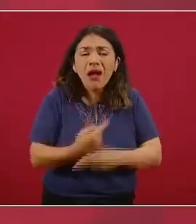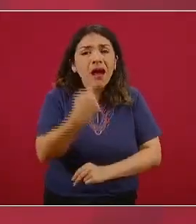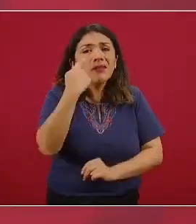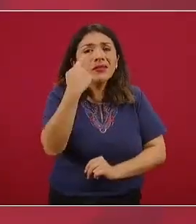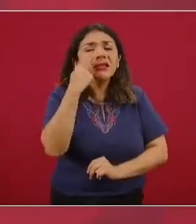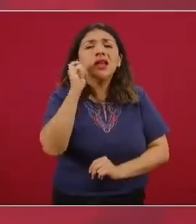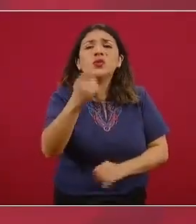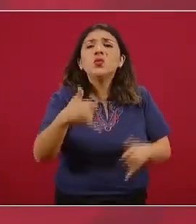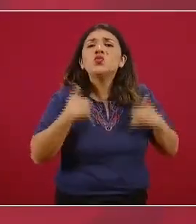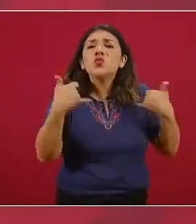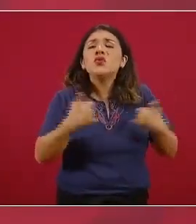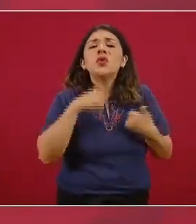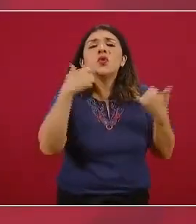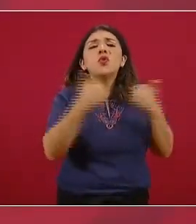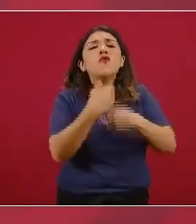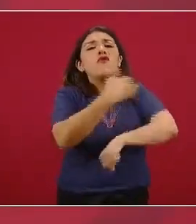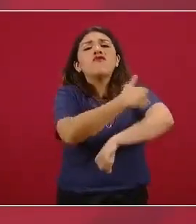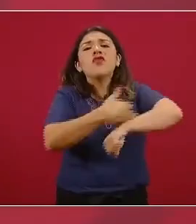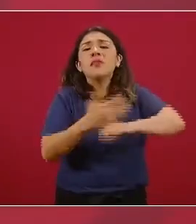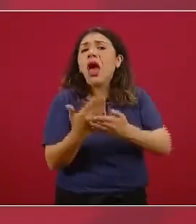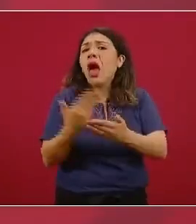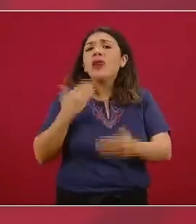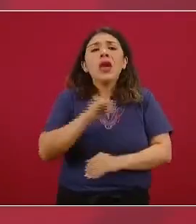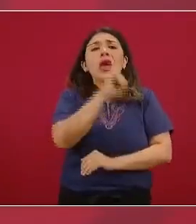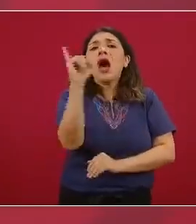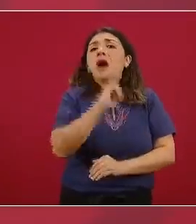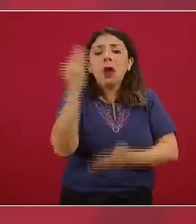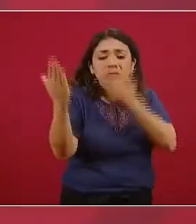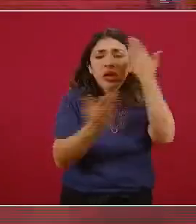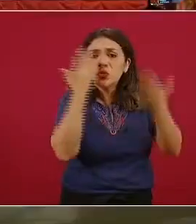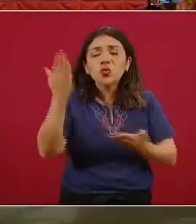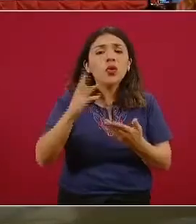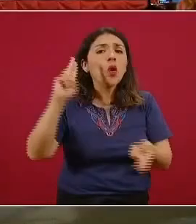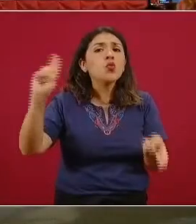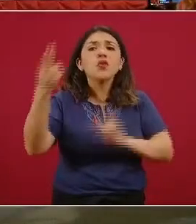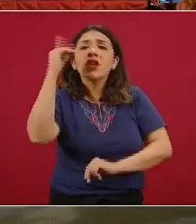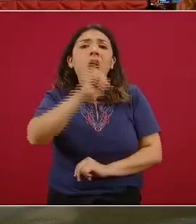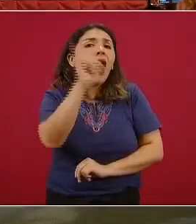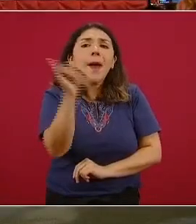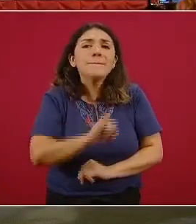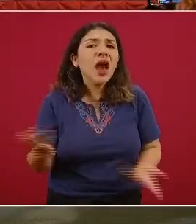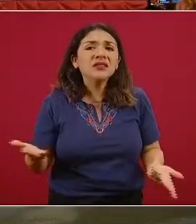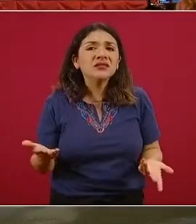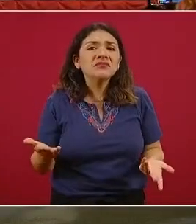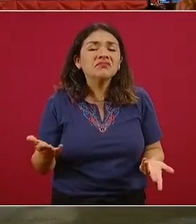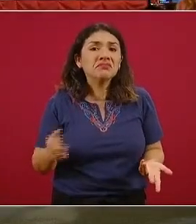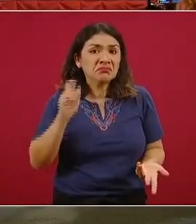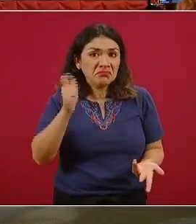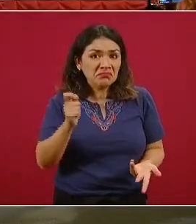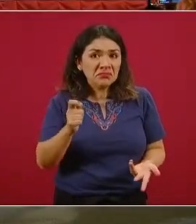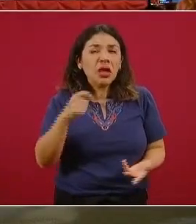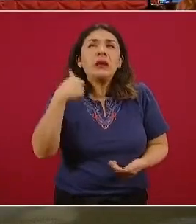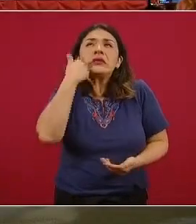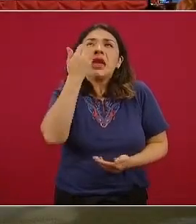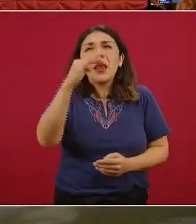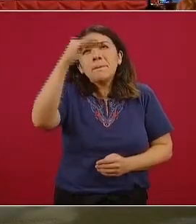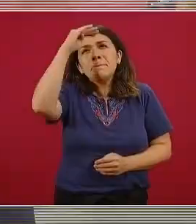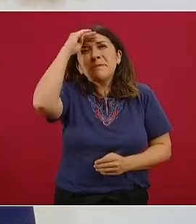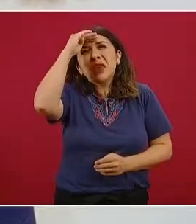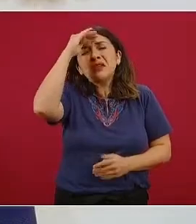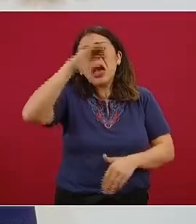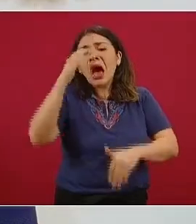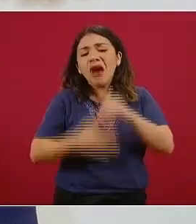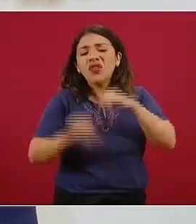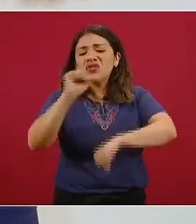son chicas que vienen de familias que nunca han llegado a la educación media superior, que su horizonte educativo termina